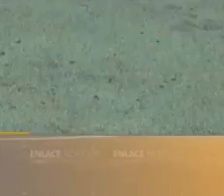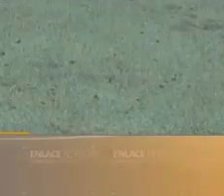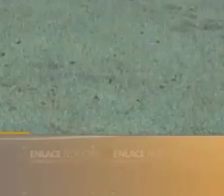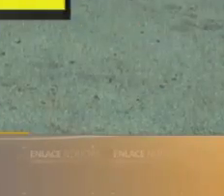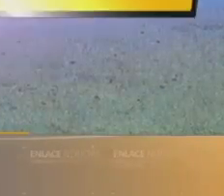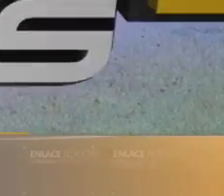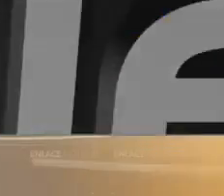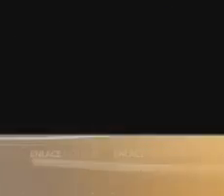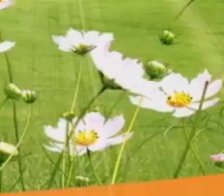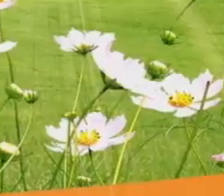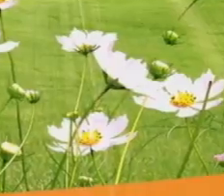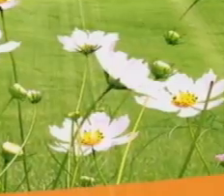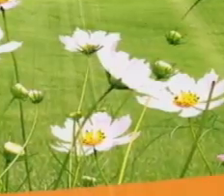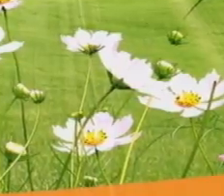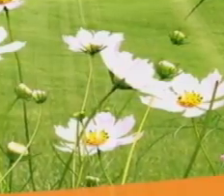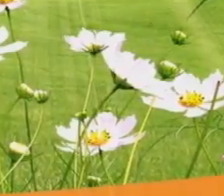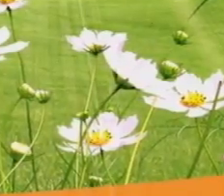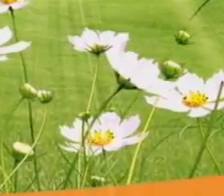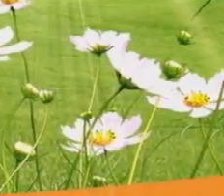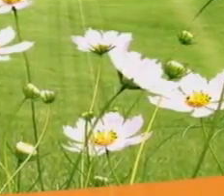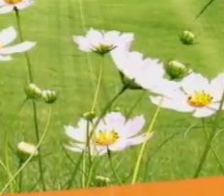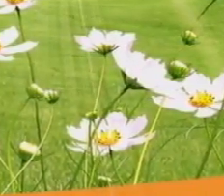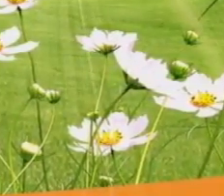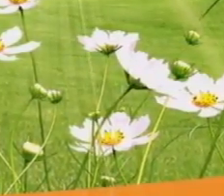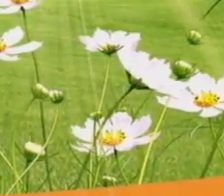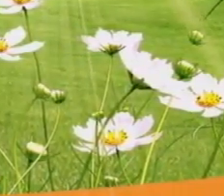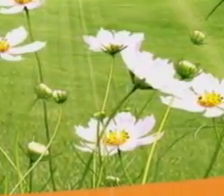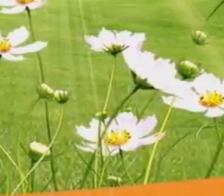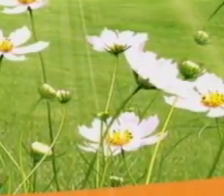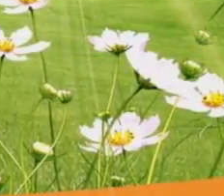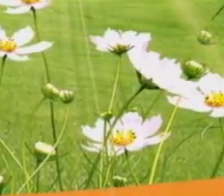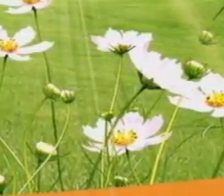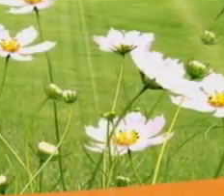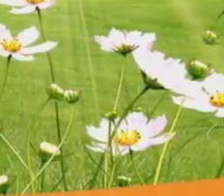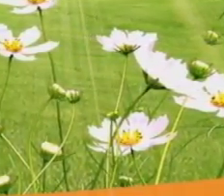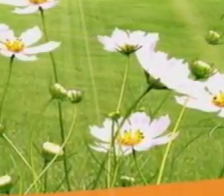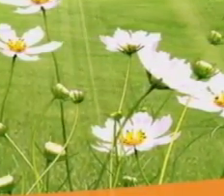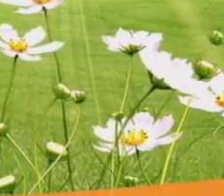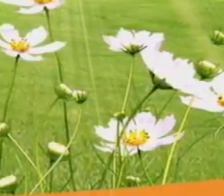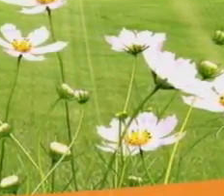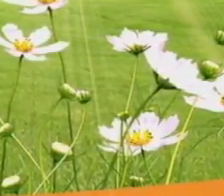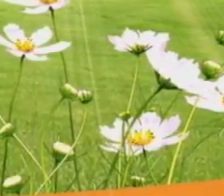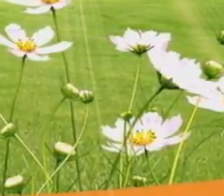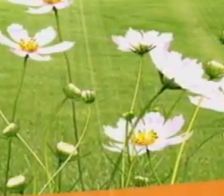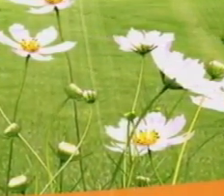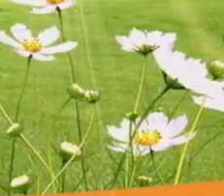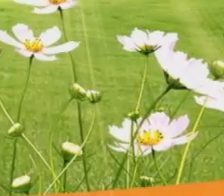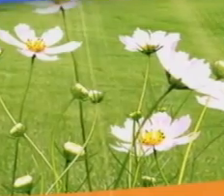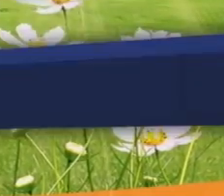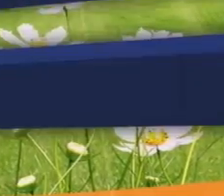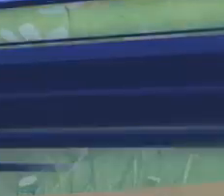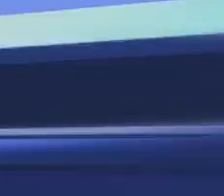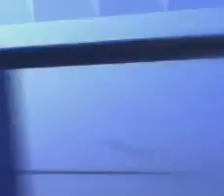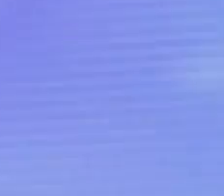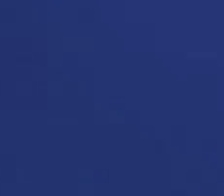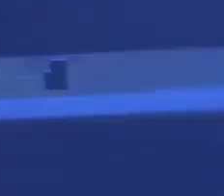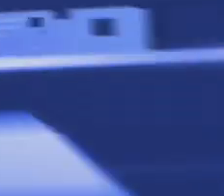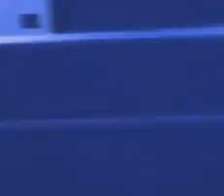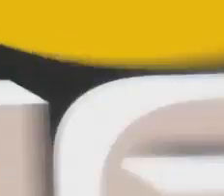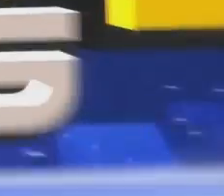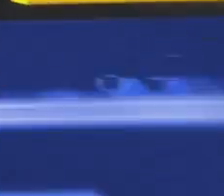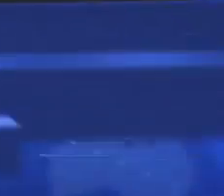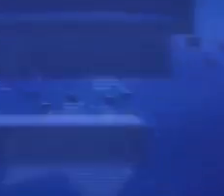en el escenario. Con el patrocinio de Barsol Ecológico, Barsol Aroma, Delicias, líder en limpieza. Enlace Noticias, lo